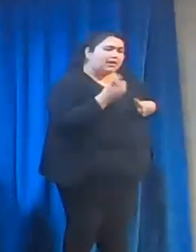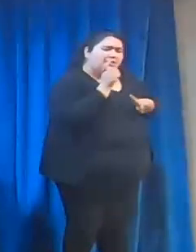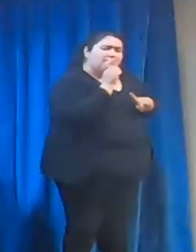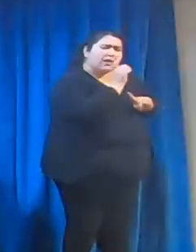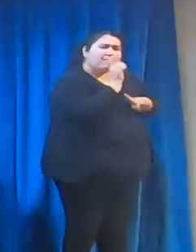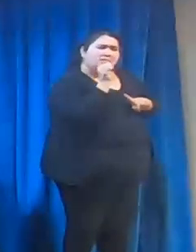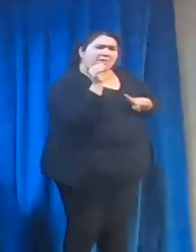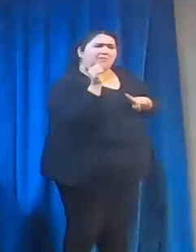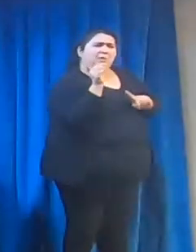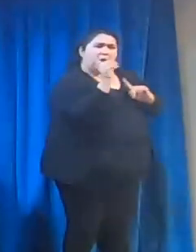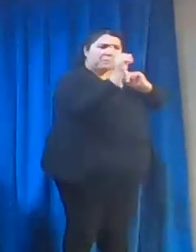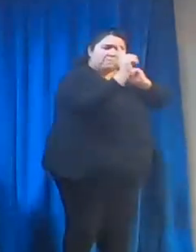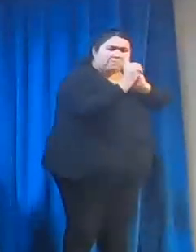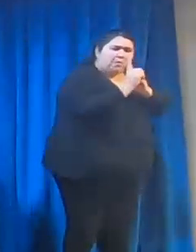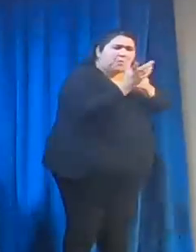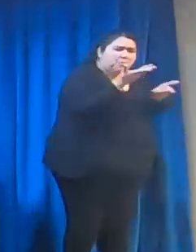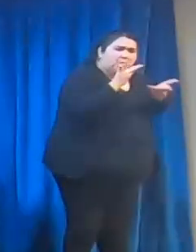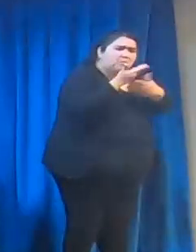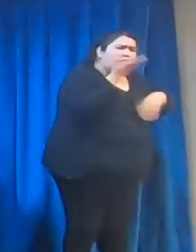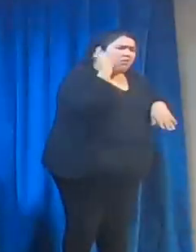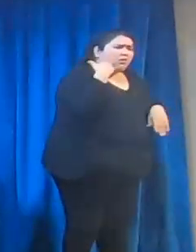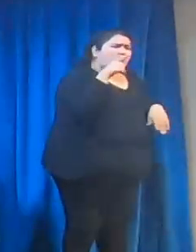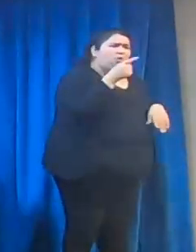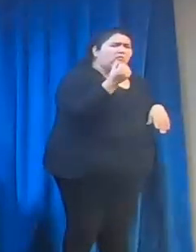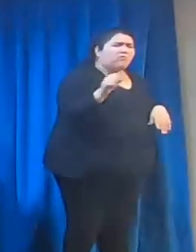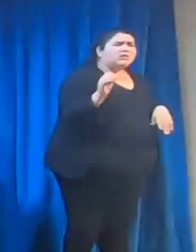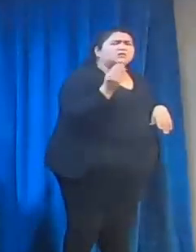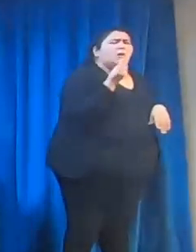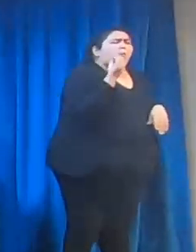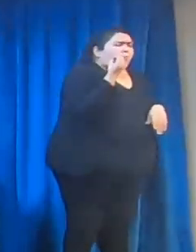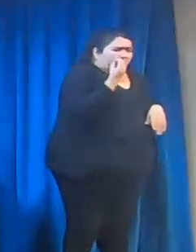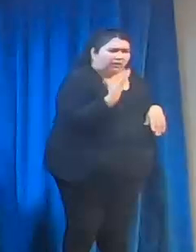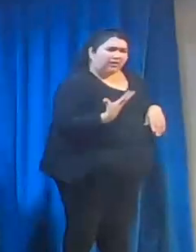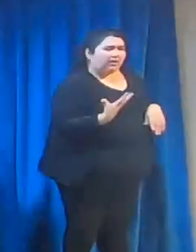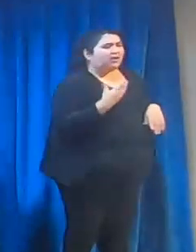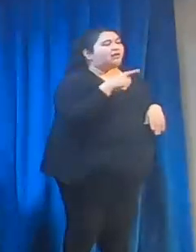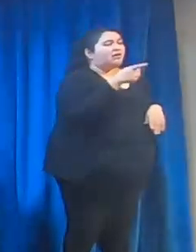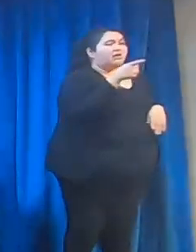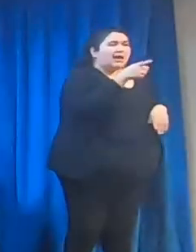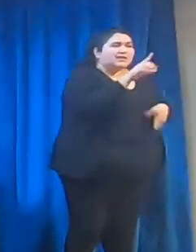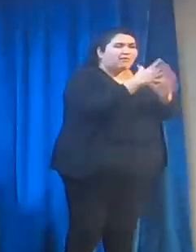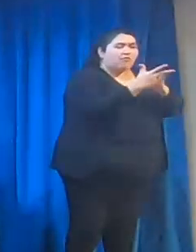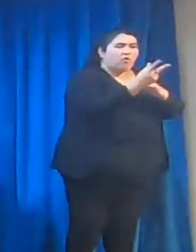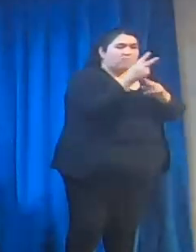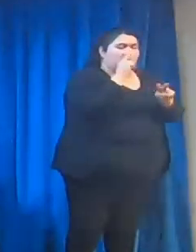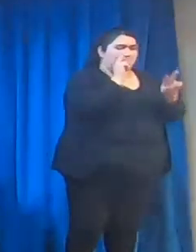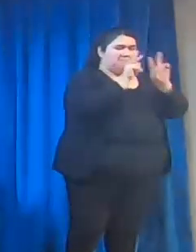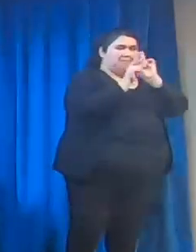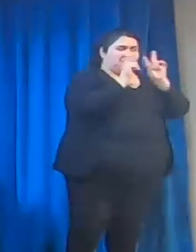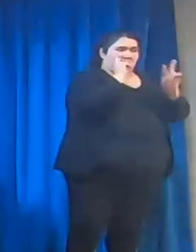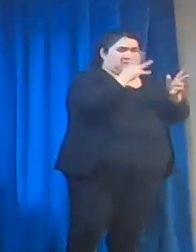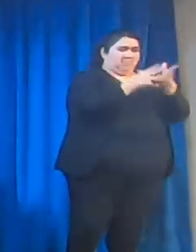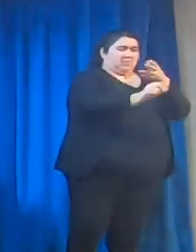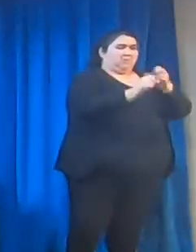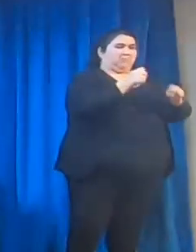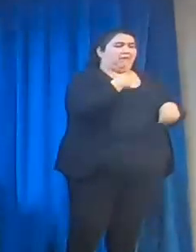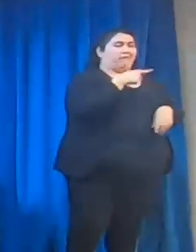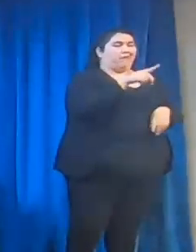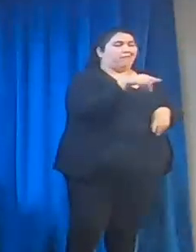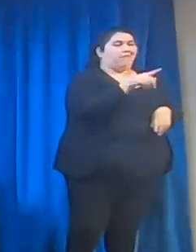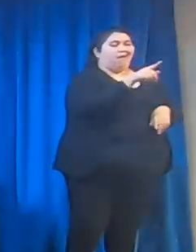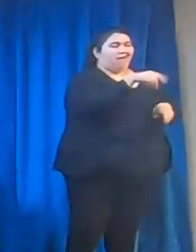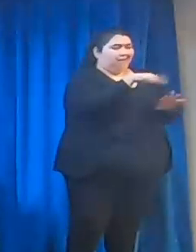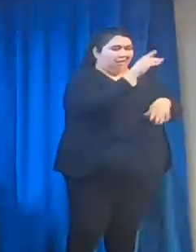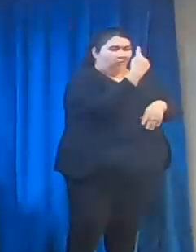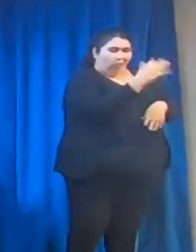del uno a uno. ¿Por qué no viniste el sábado? Esas cositas que al otro le hagan ver que no sos uno más, que yo te sigo,